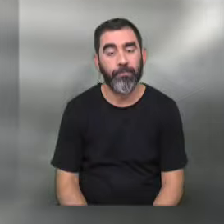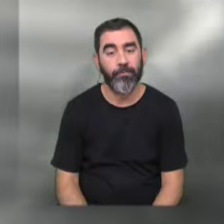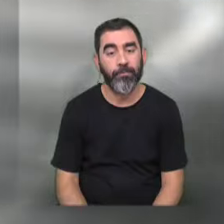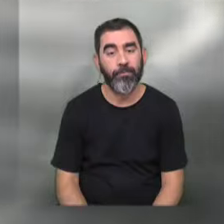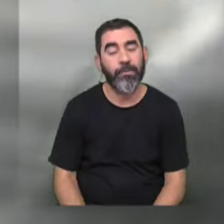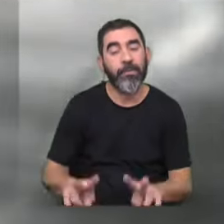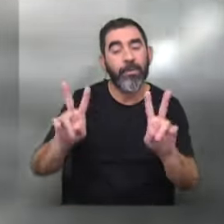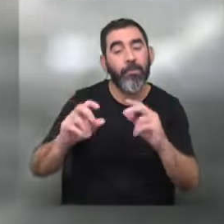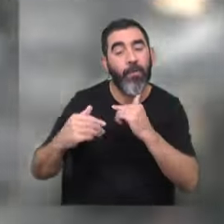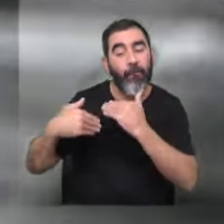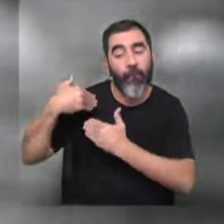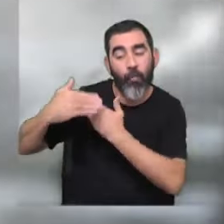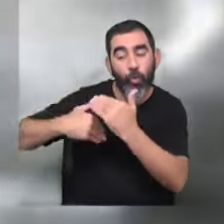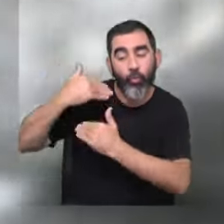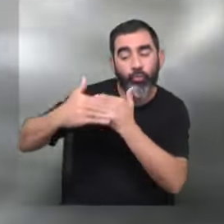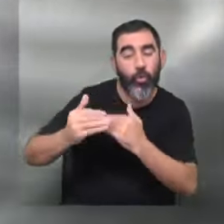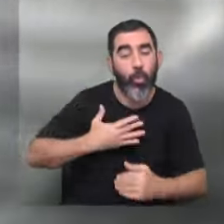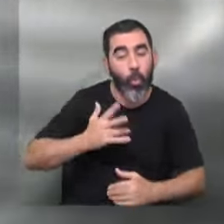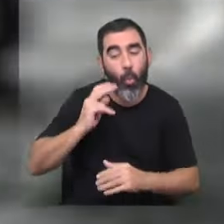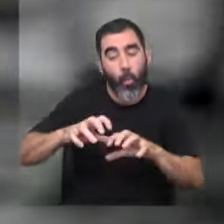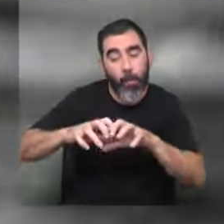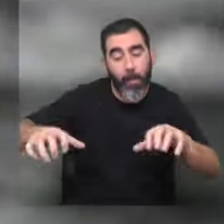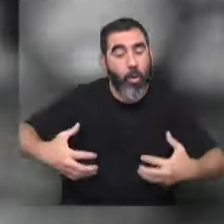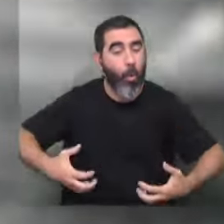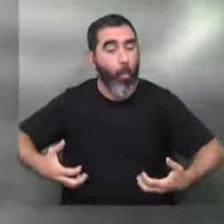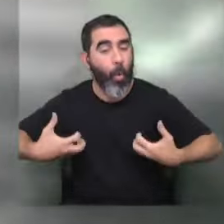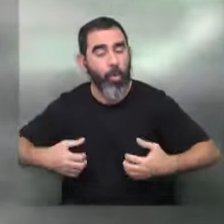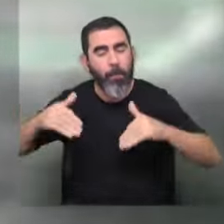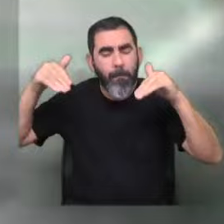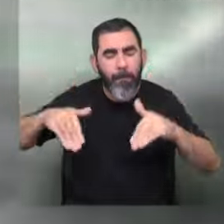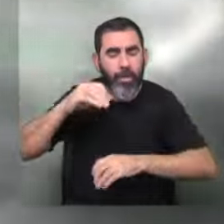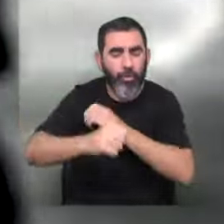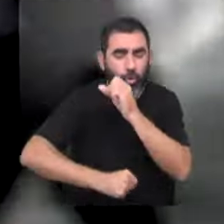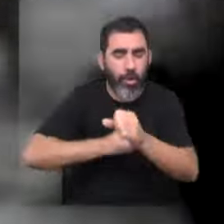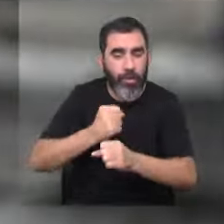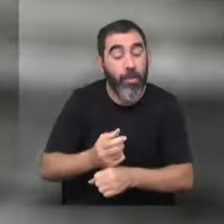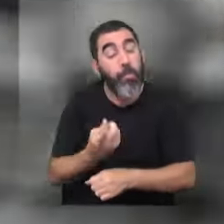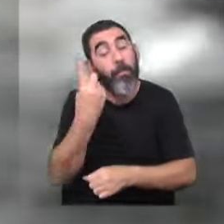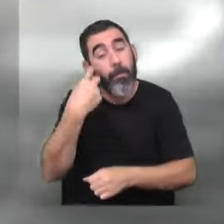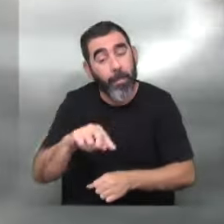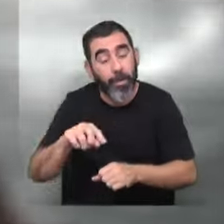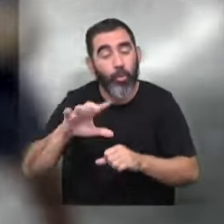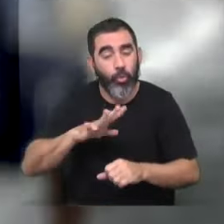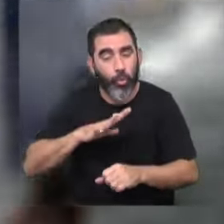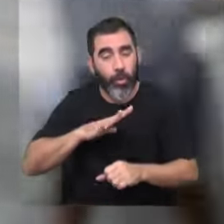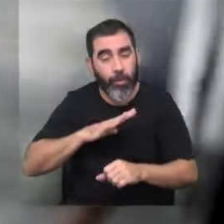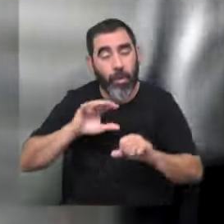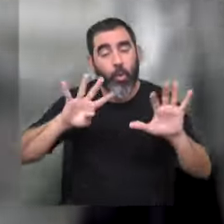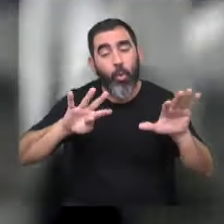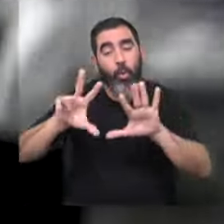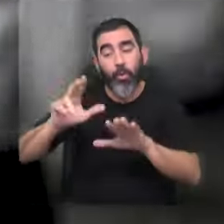En términos evolutivos, el ser humano se separó del chimpancé hace millones de años. Sin embargo, aún compartimos más